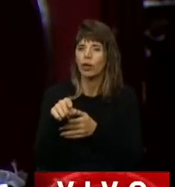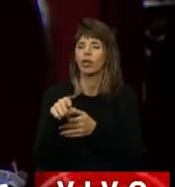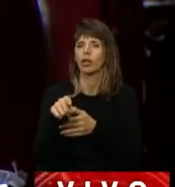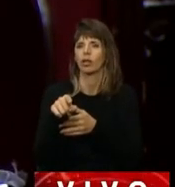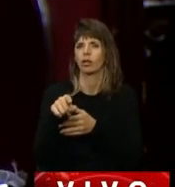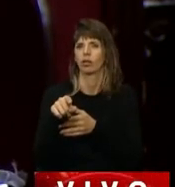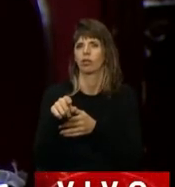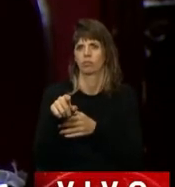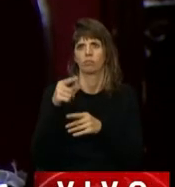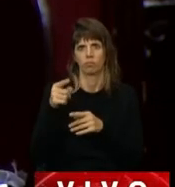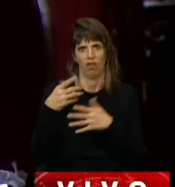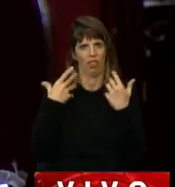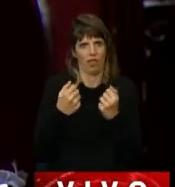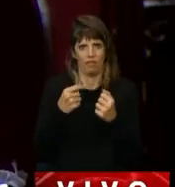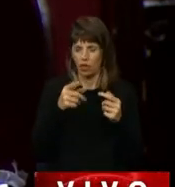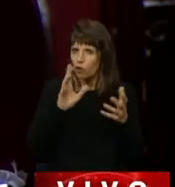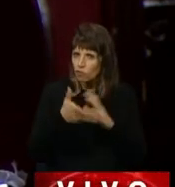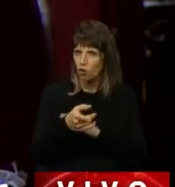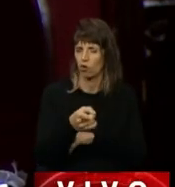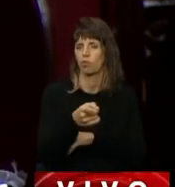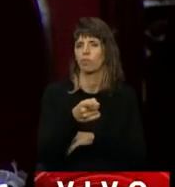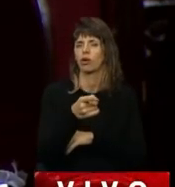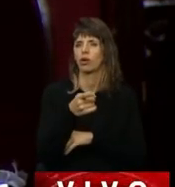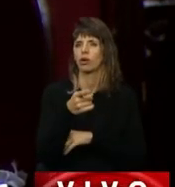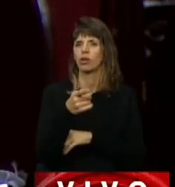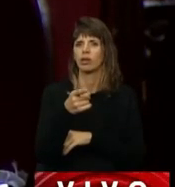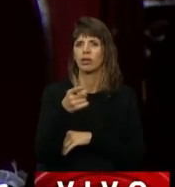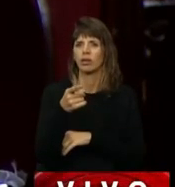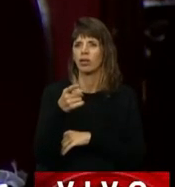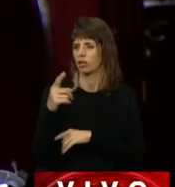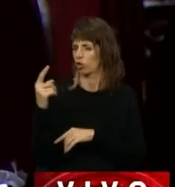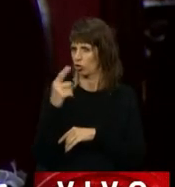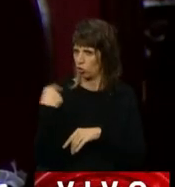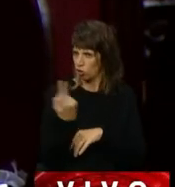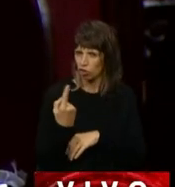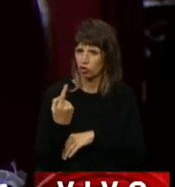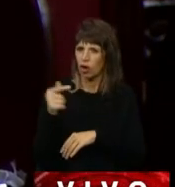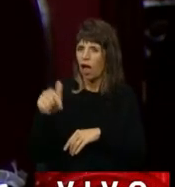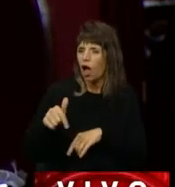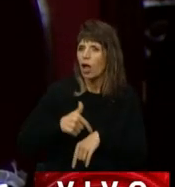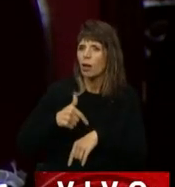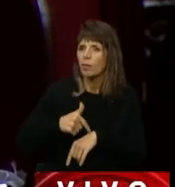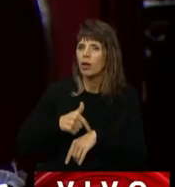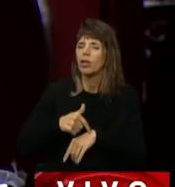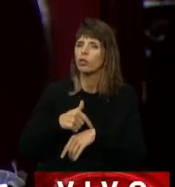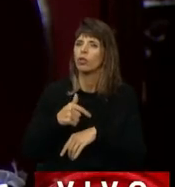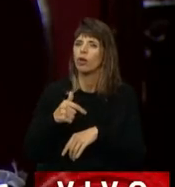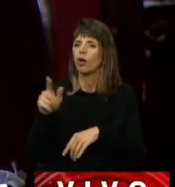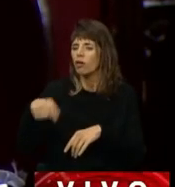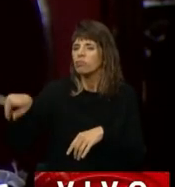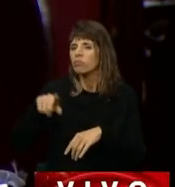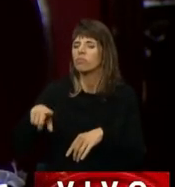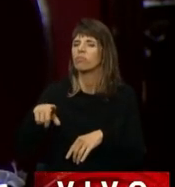reivindicación de esa forma y el señalamiento de que estamos frente a una paradoja donde el sentido